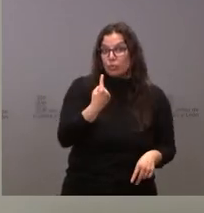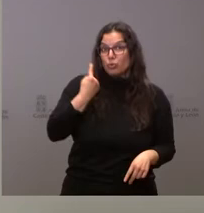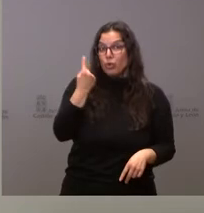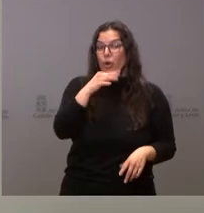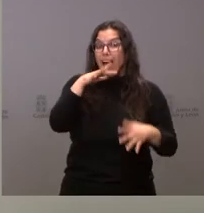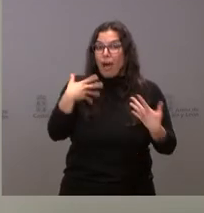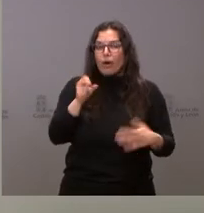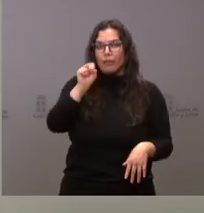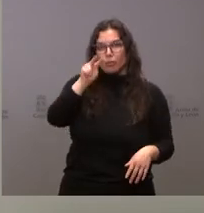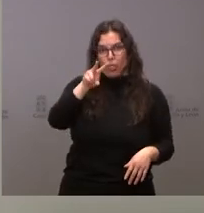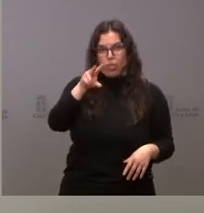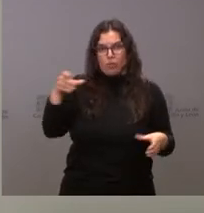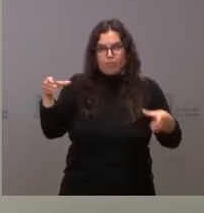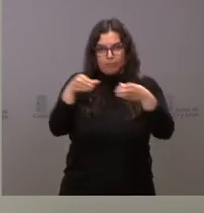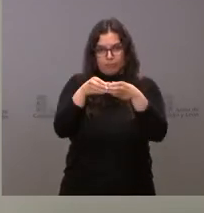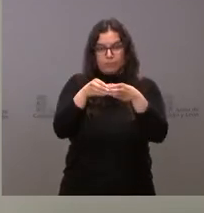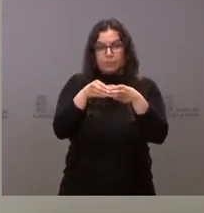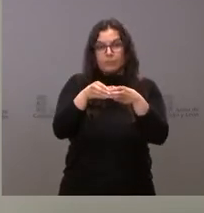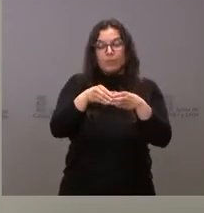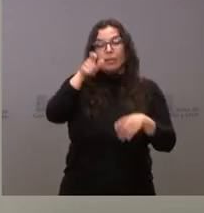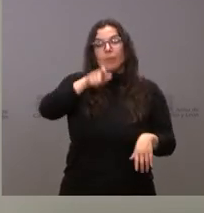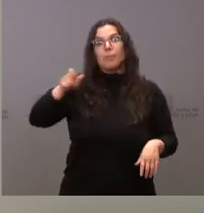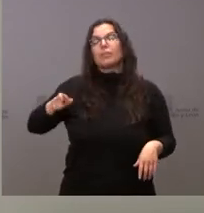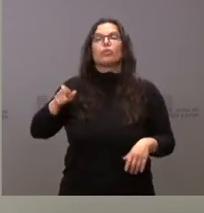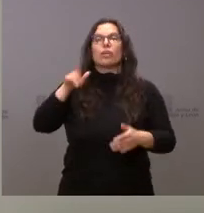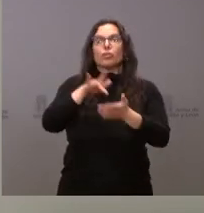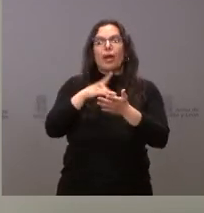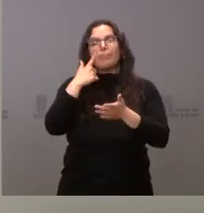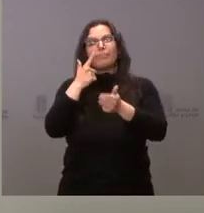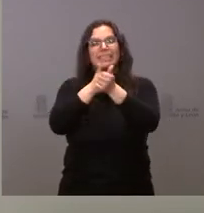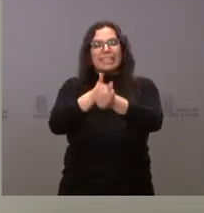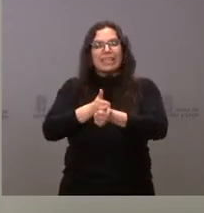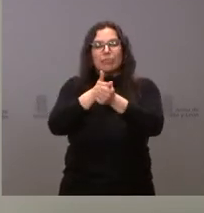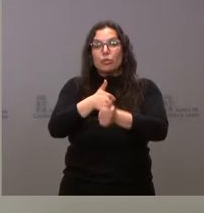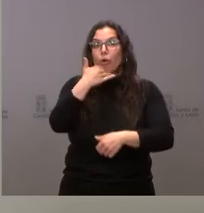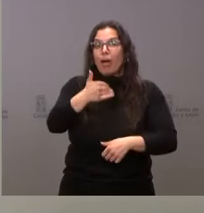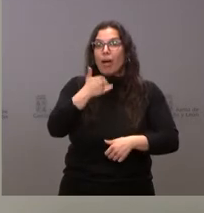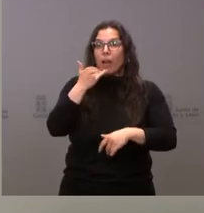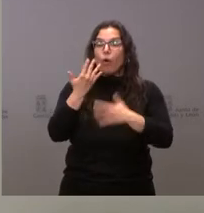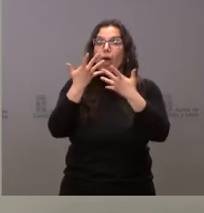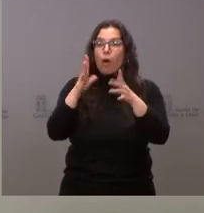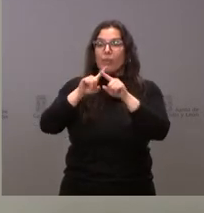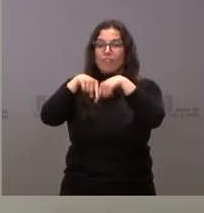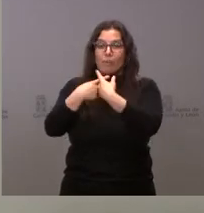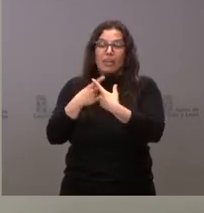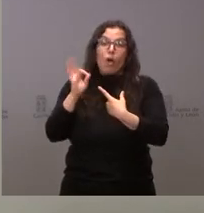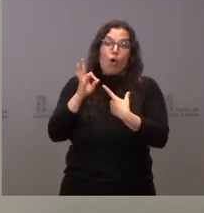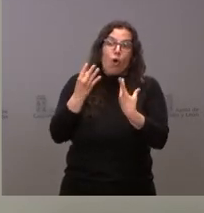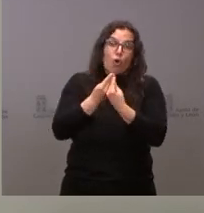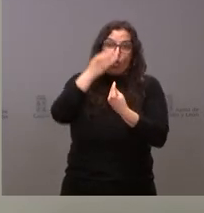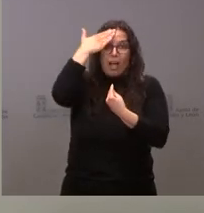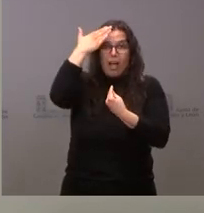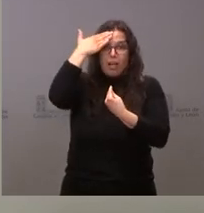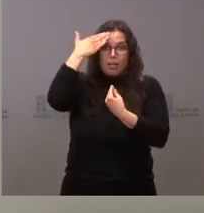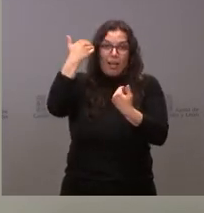12 y las personas que tenemos en algún tipo de seguimiento pero que están en familias o con adultos o con sus padres que